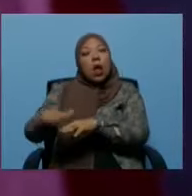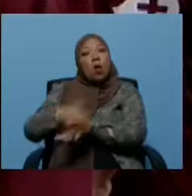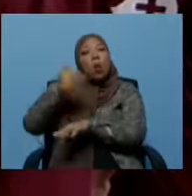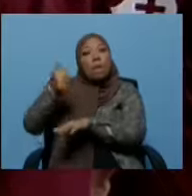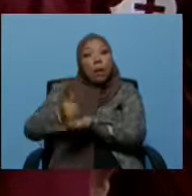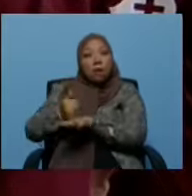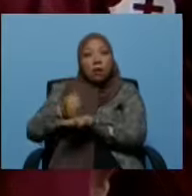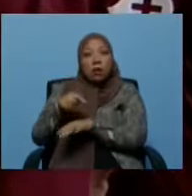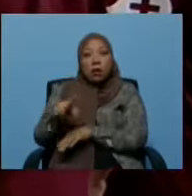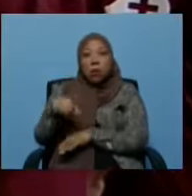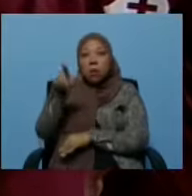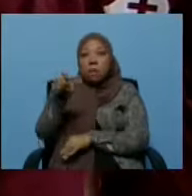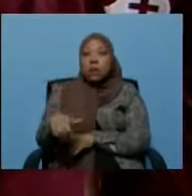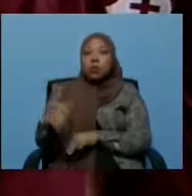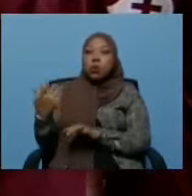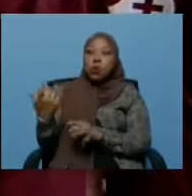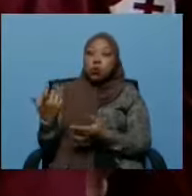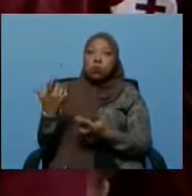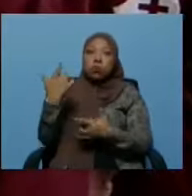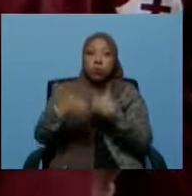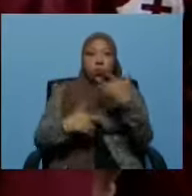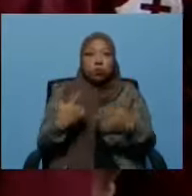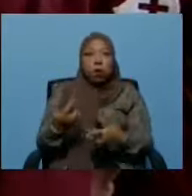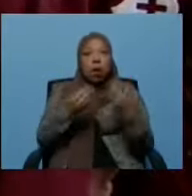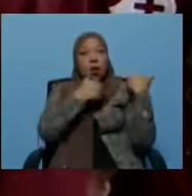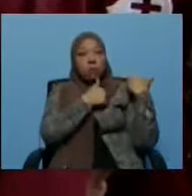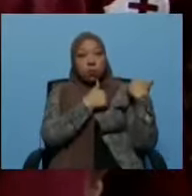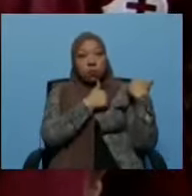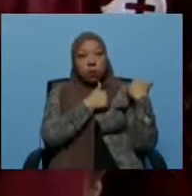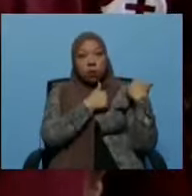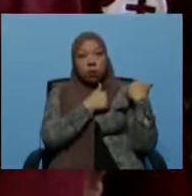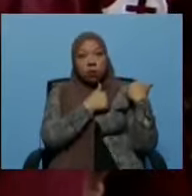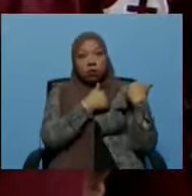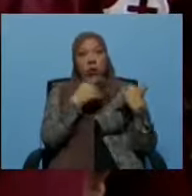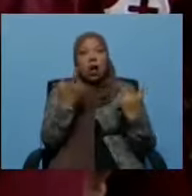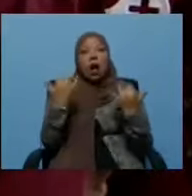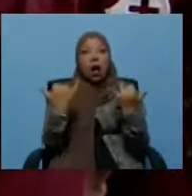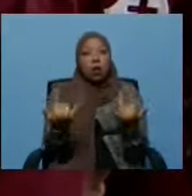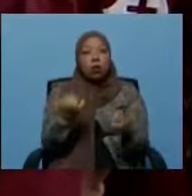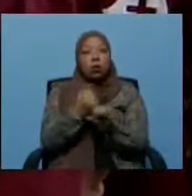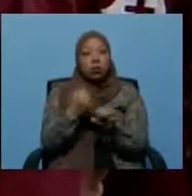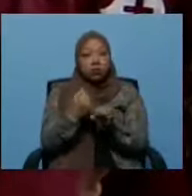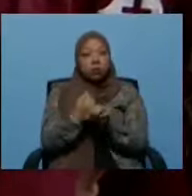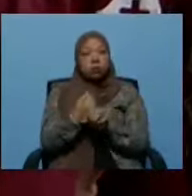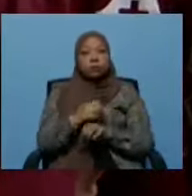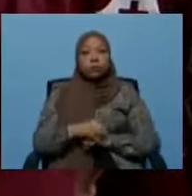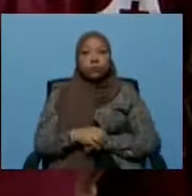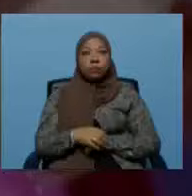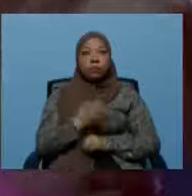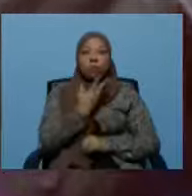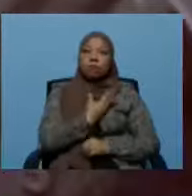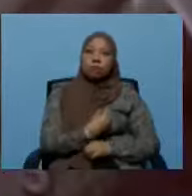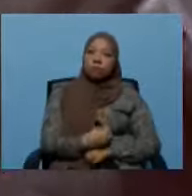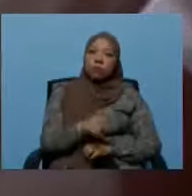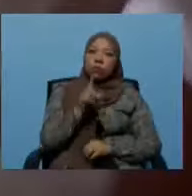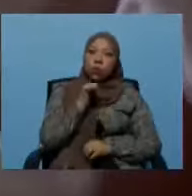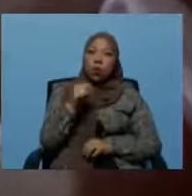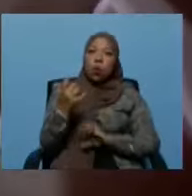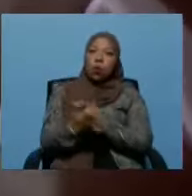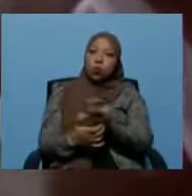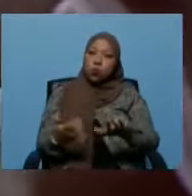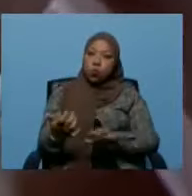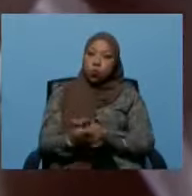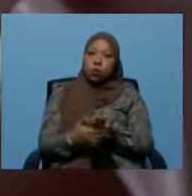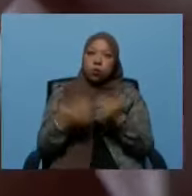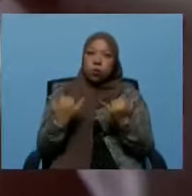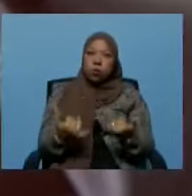del Estado para dar con estos responsables que de forma lamentable, de forma violenta